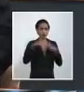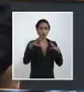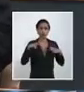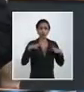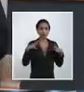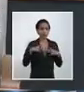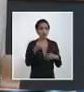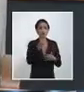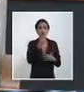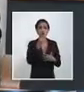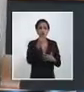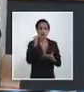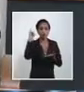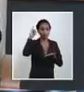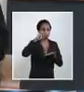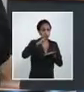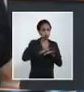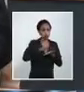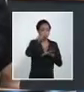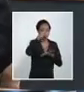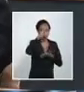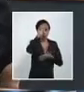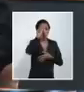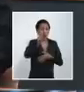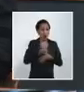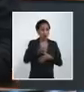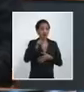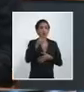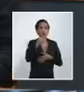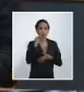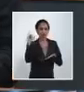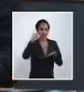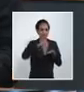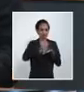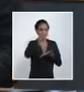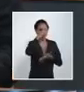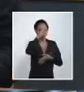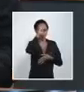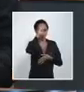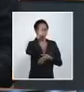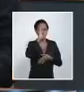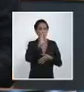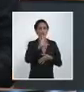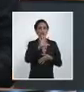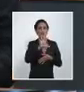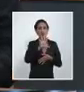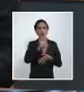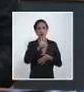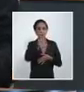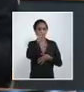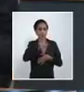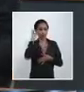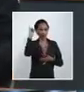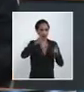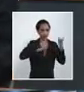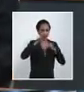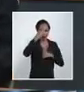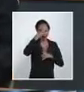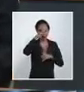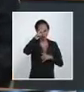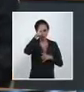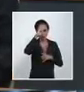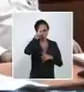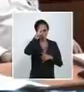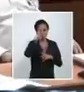son, qué descarados son. No entró ni un turista. Que fueron 20 días más tarde casi. Por cierto, una